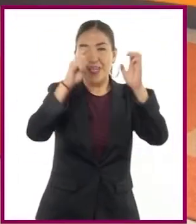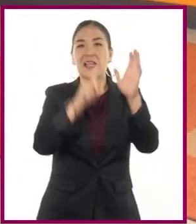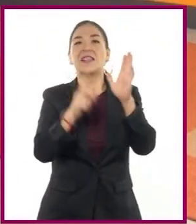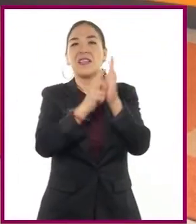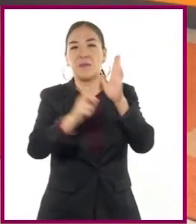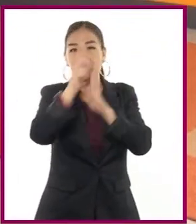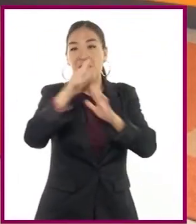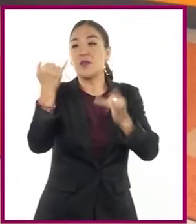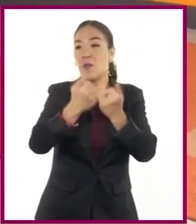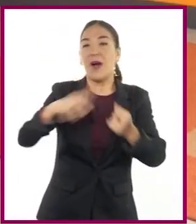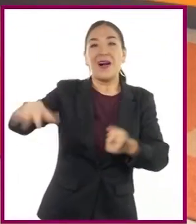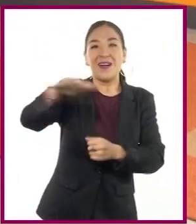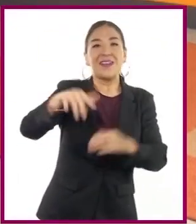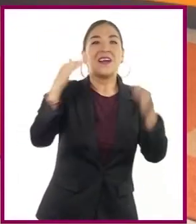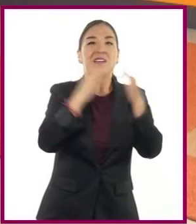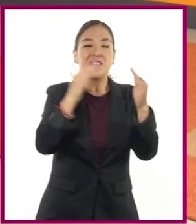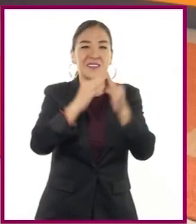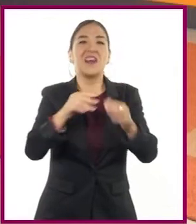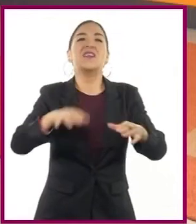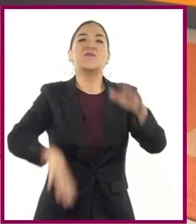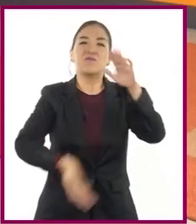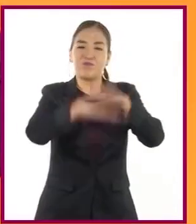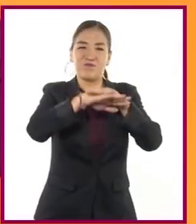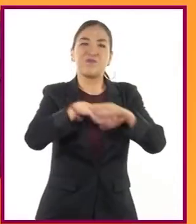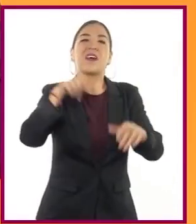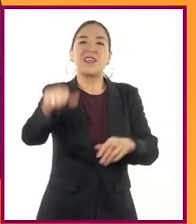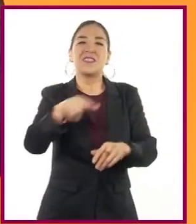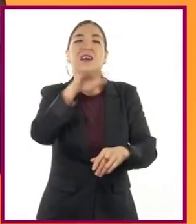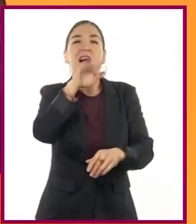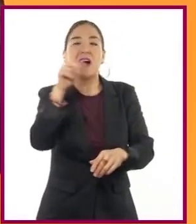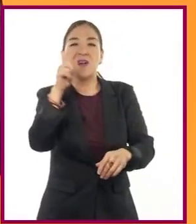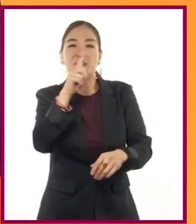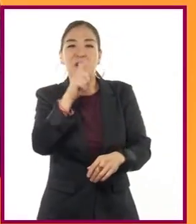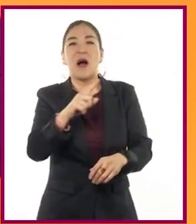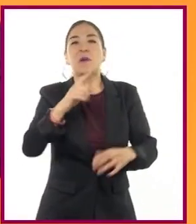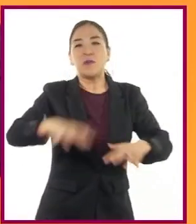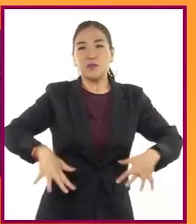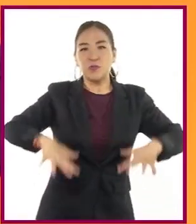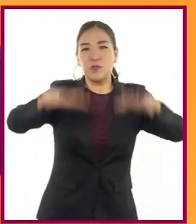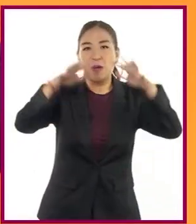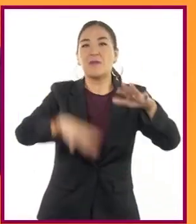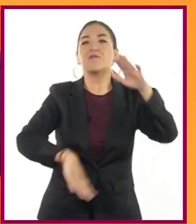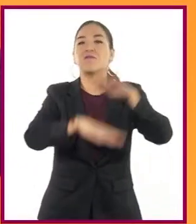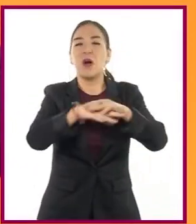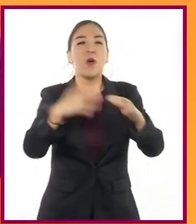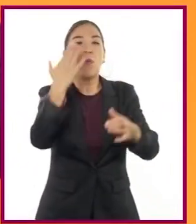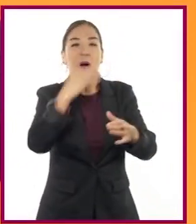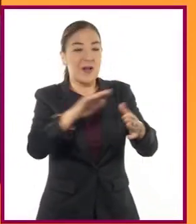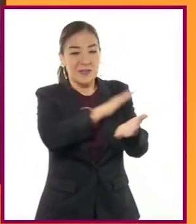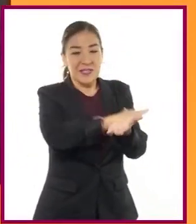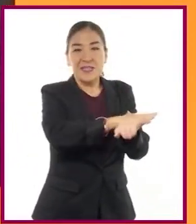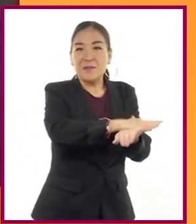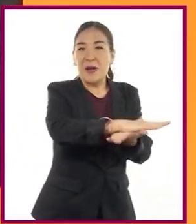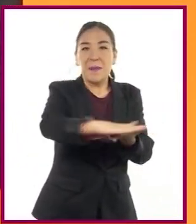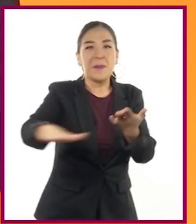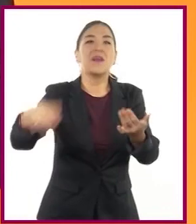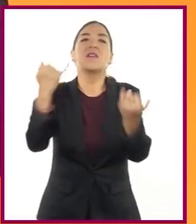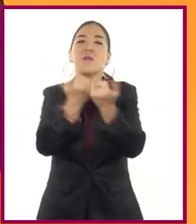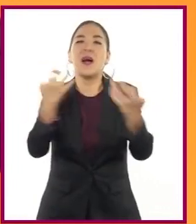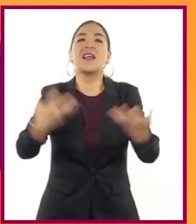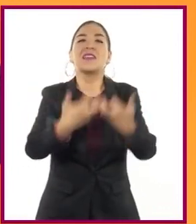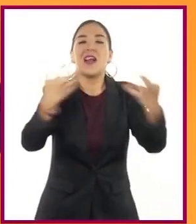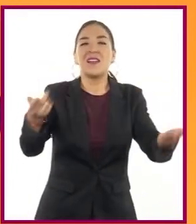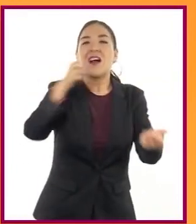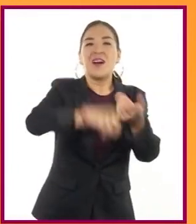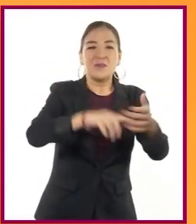inundan, pues las coladeras están tapadas con basura. Como la mayoría de las calles no están pavimentadas, también la tierra se acumula